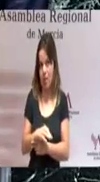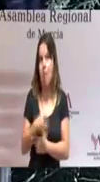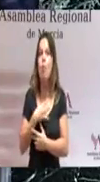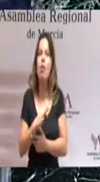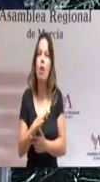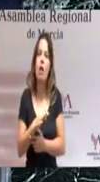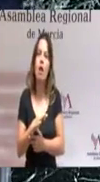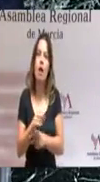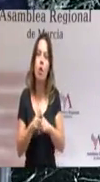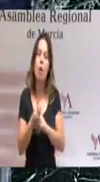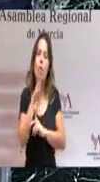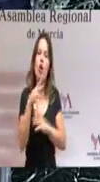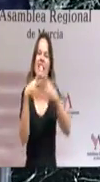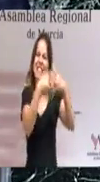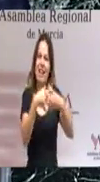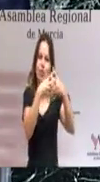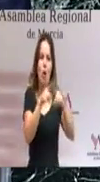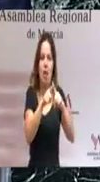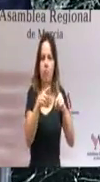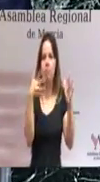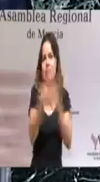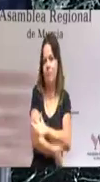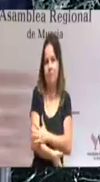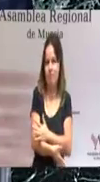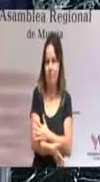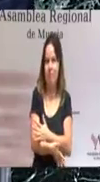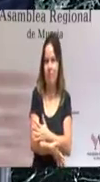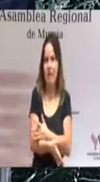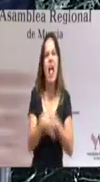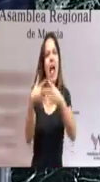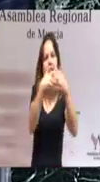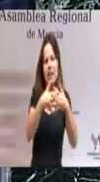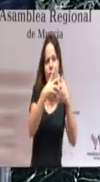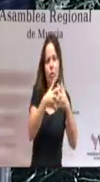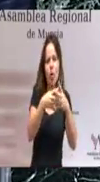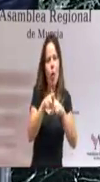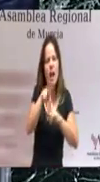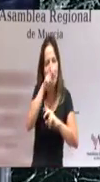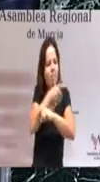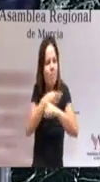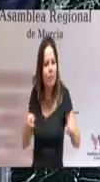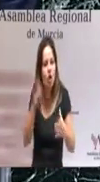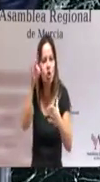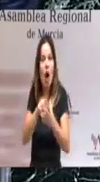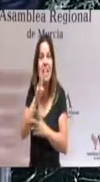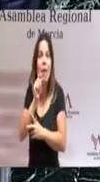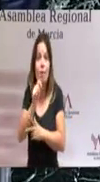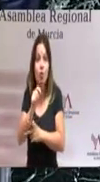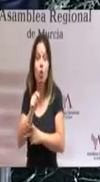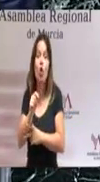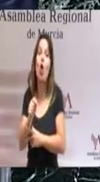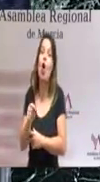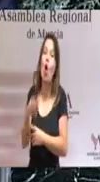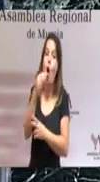debió ser para Estados Unidos definitivo. Estados Unidos respira de otra forma después de los 3 minutos de Obama con el